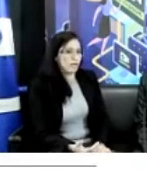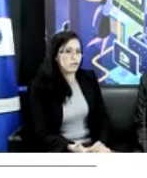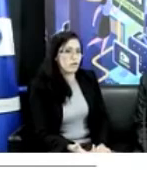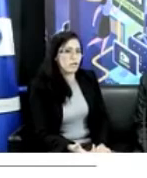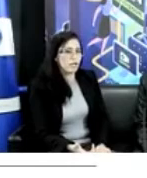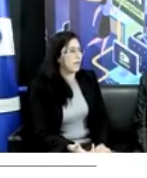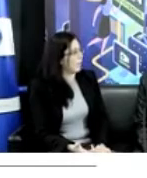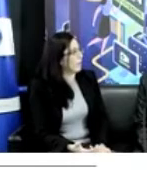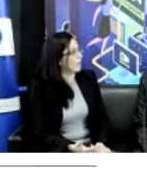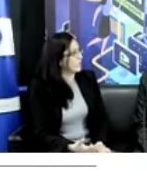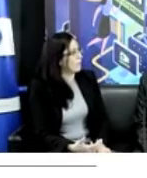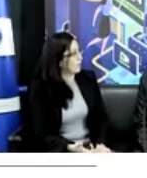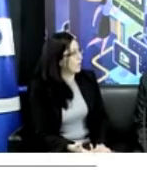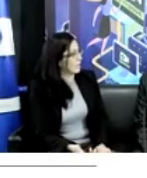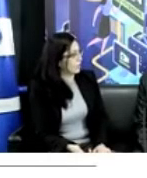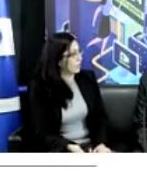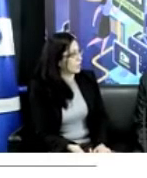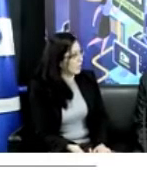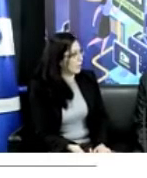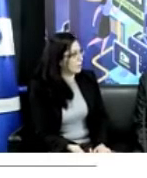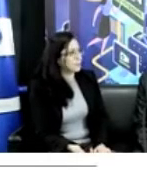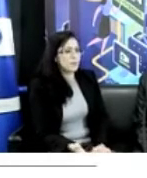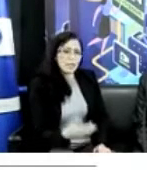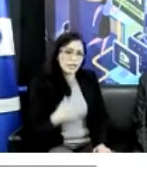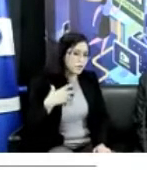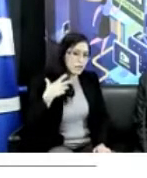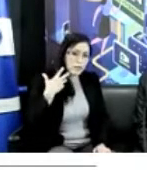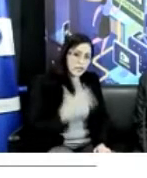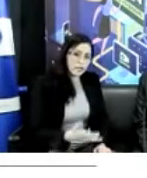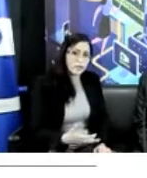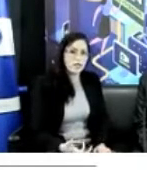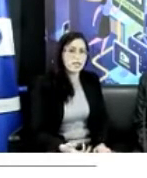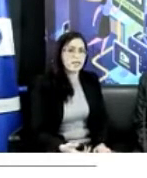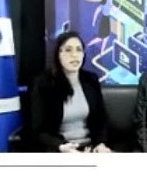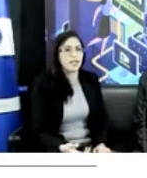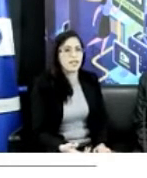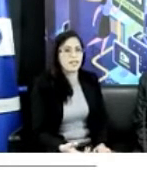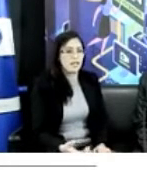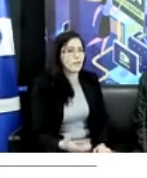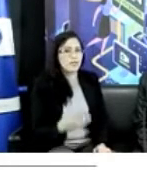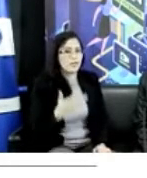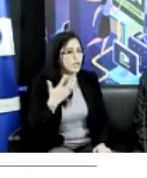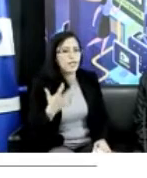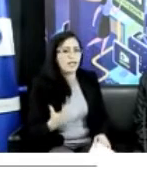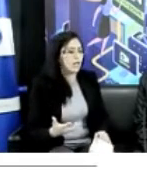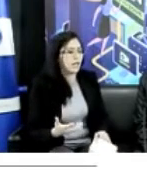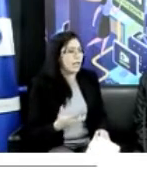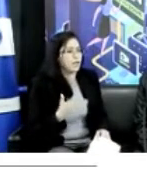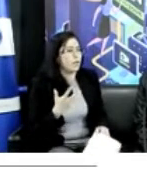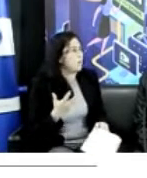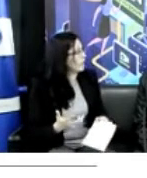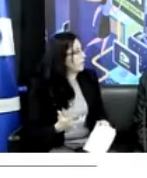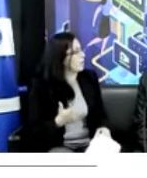el consumo tiene que ver también con esta parte del desconocimiento. Y entonces cuando entramos con estas estrategias, la persona